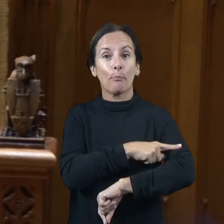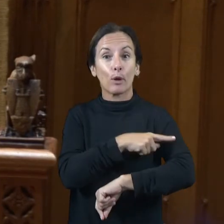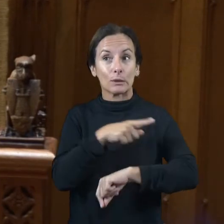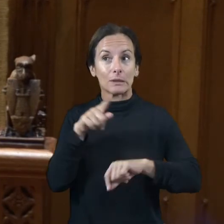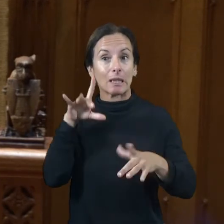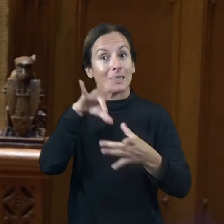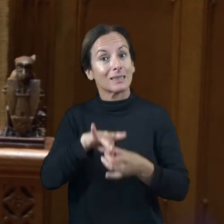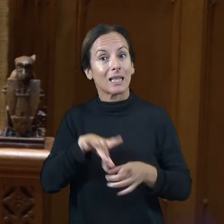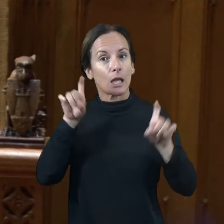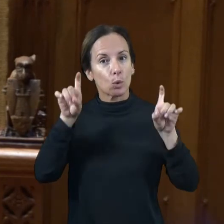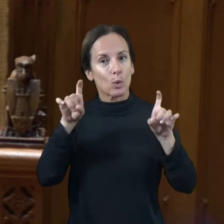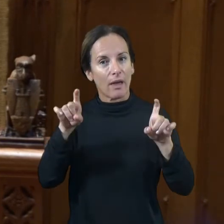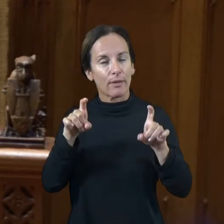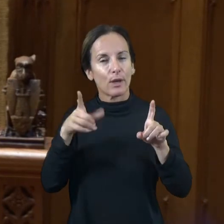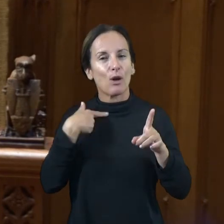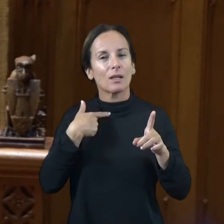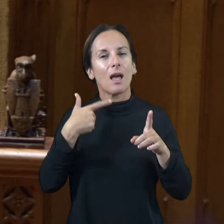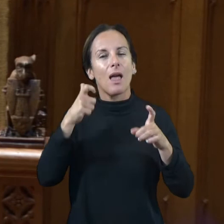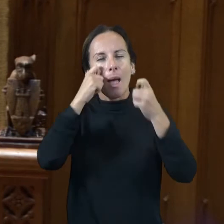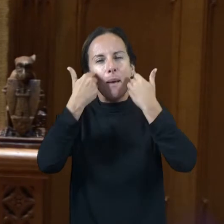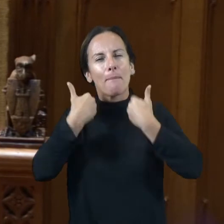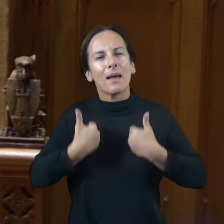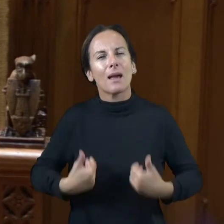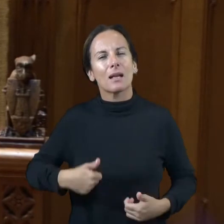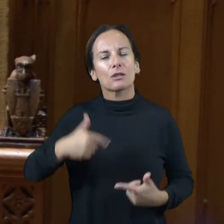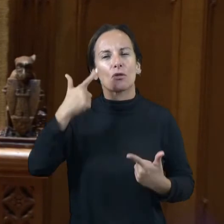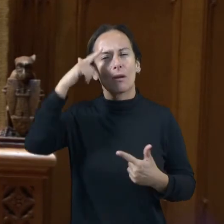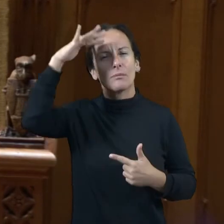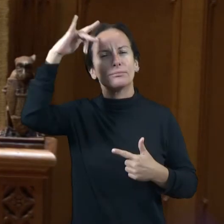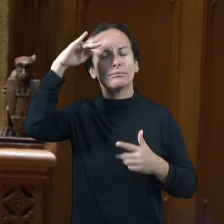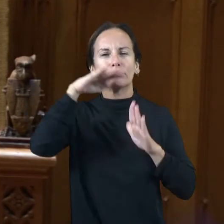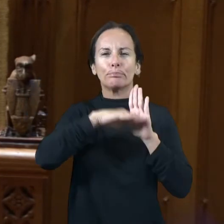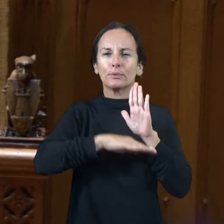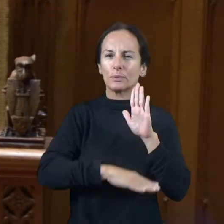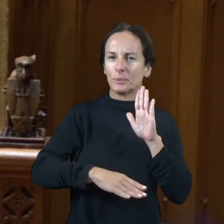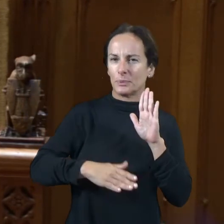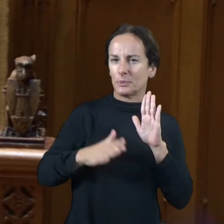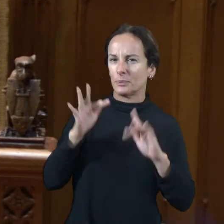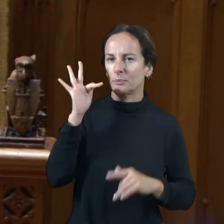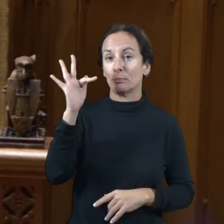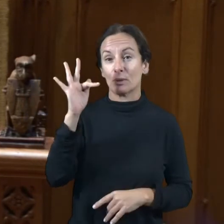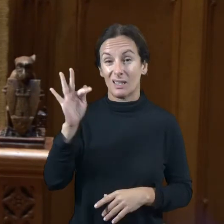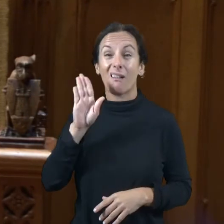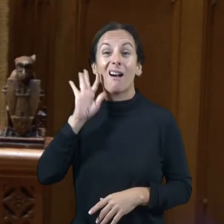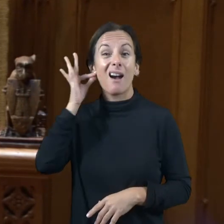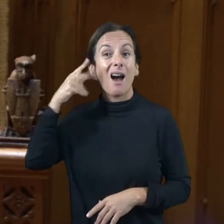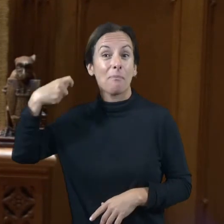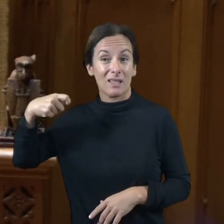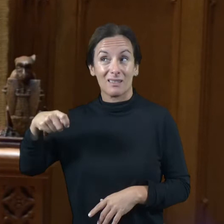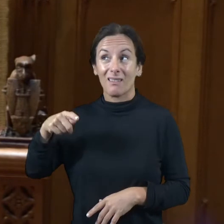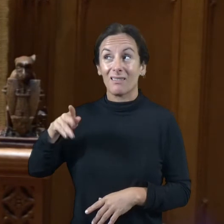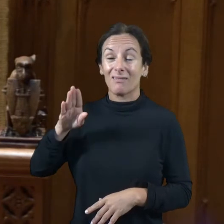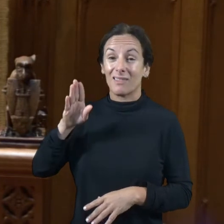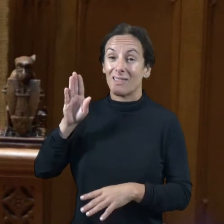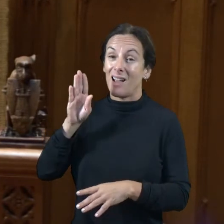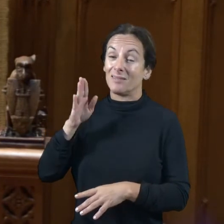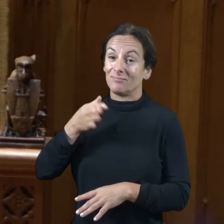tienen unos valores y es lo que hemos hablado y lo que ha dicho la presidenta que tiene mucha razón que hay que utilizar el deporte para